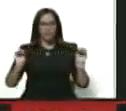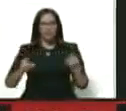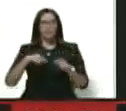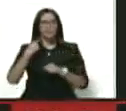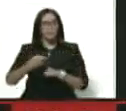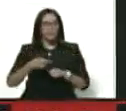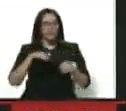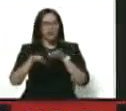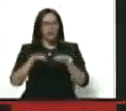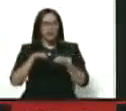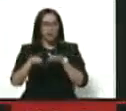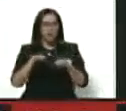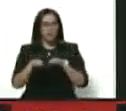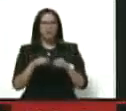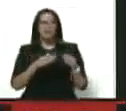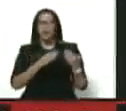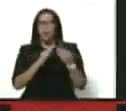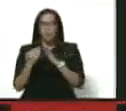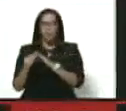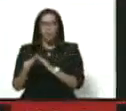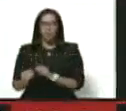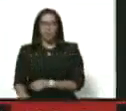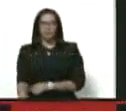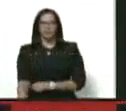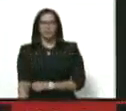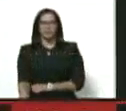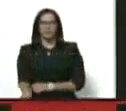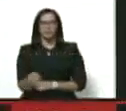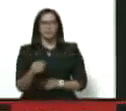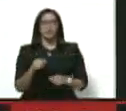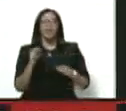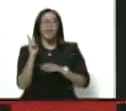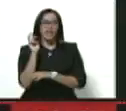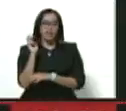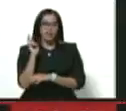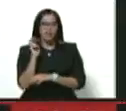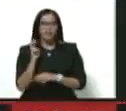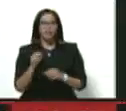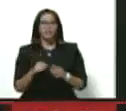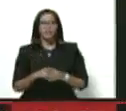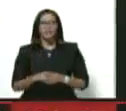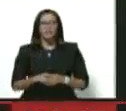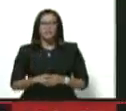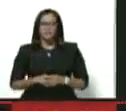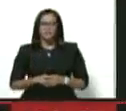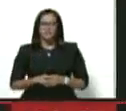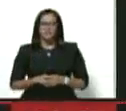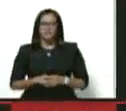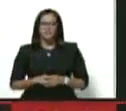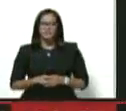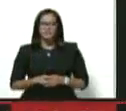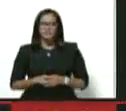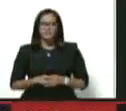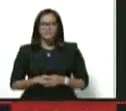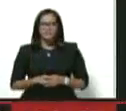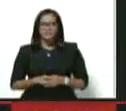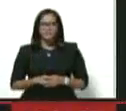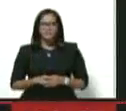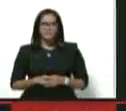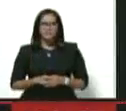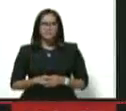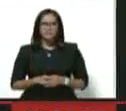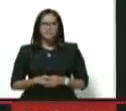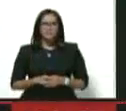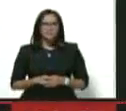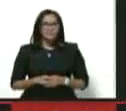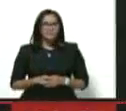el tipo de la comunidad de la asamblea del sábado. El viernes gran jornada de propaganda, a cartas, a estados, a